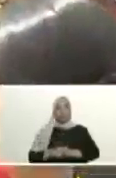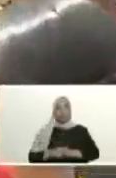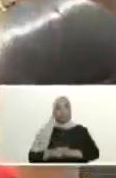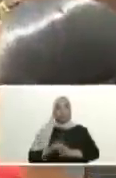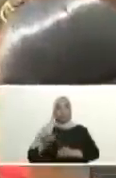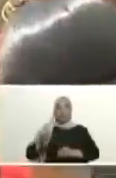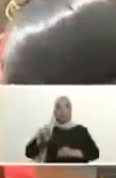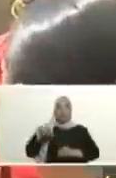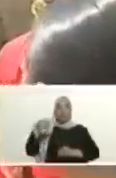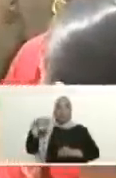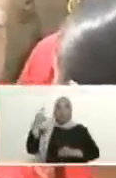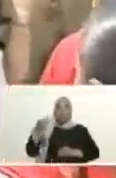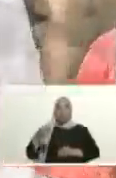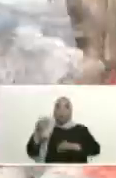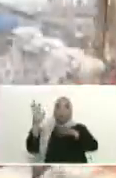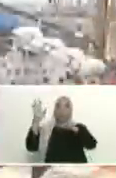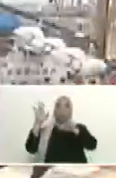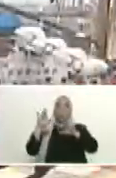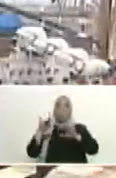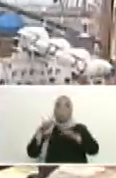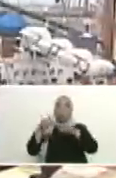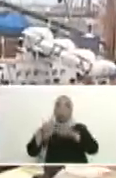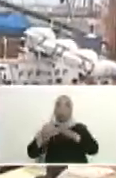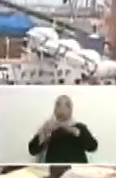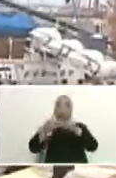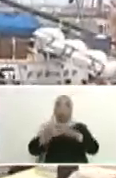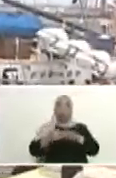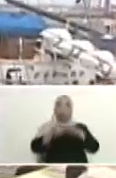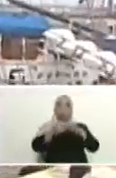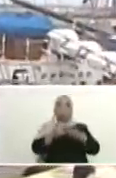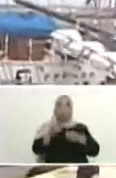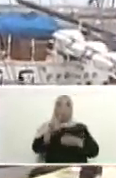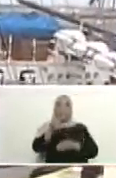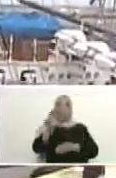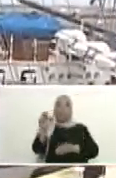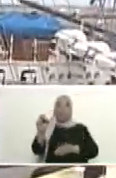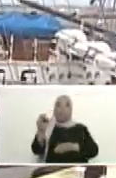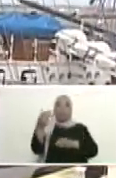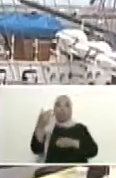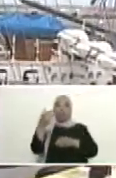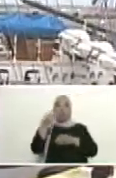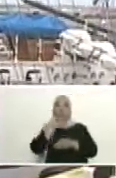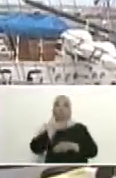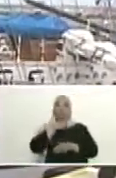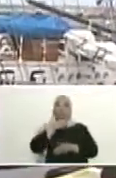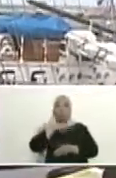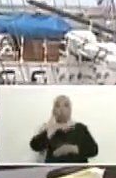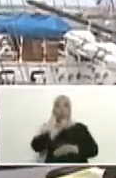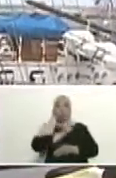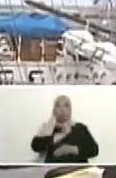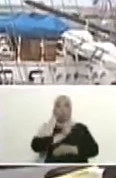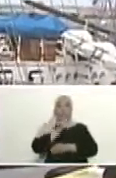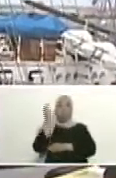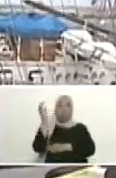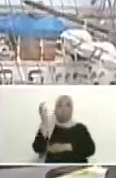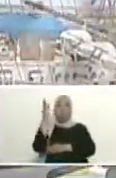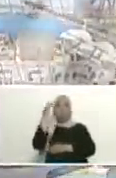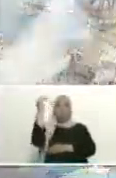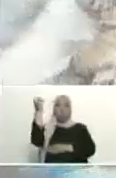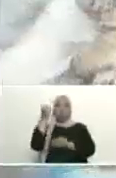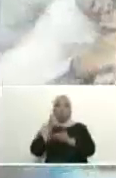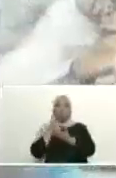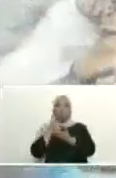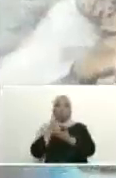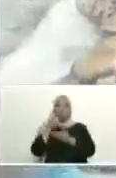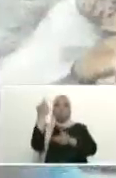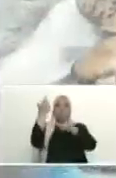Luego entonces de la bendición del 33º crucero de instrucción por parte del monseñor Benito Adán Méndez Bracamonte, obispo, Dios y patria,